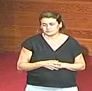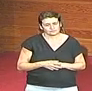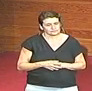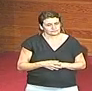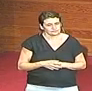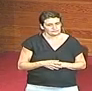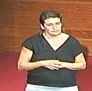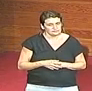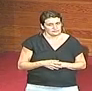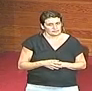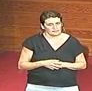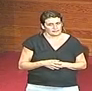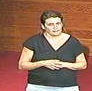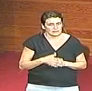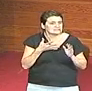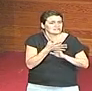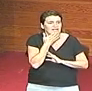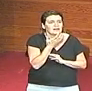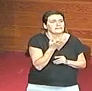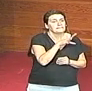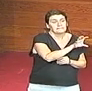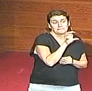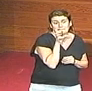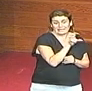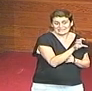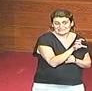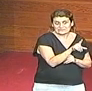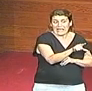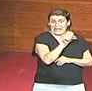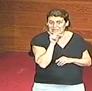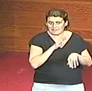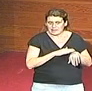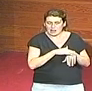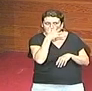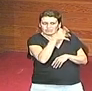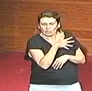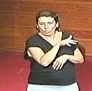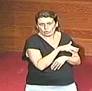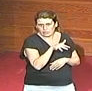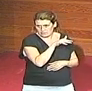Consiste en elegir el país en el que te van a presentar la demanda.